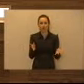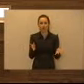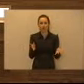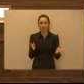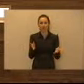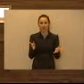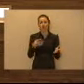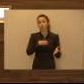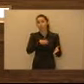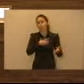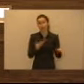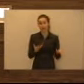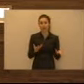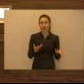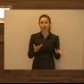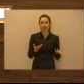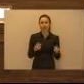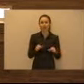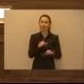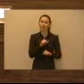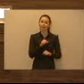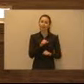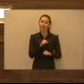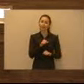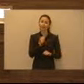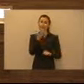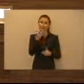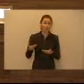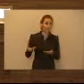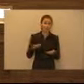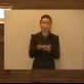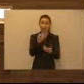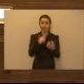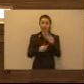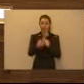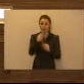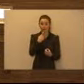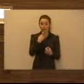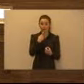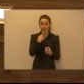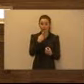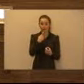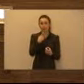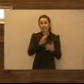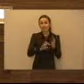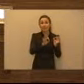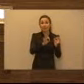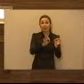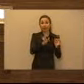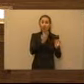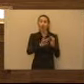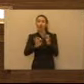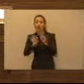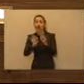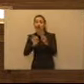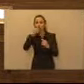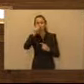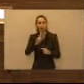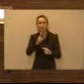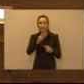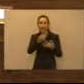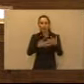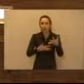cuánto tendrían que esperar si solicitaran una consulta de esta u otra especialidad. La lista